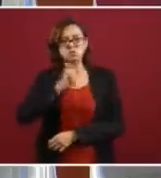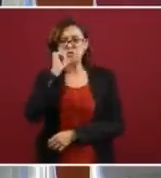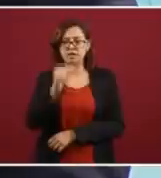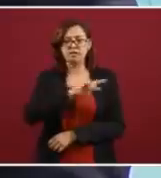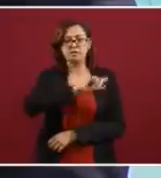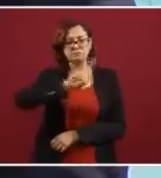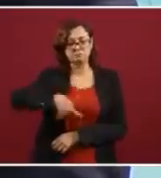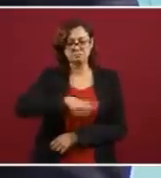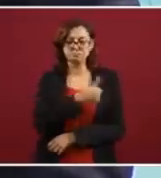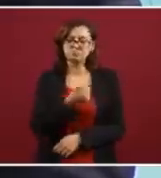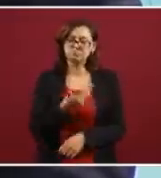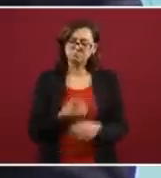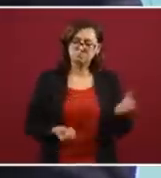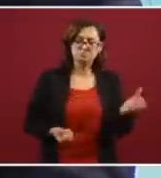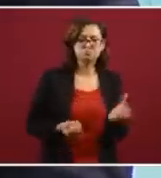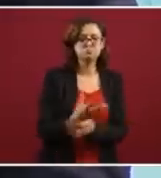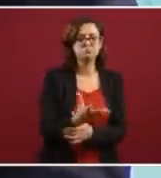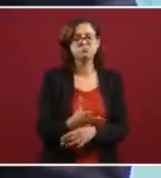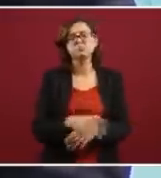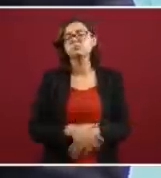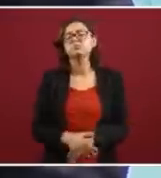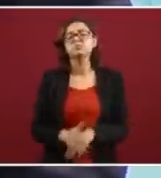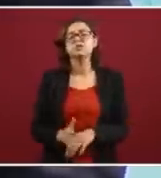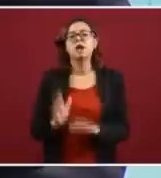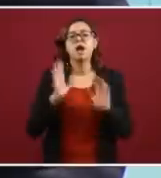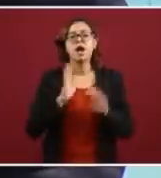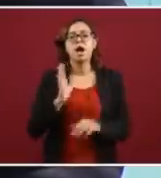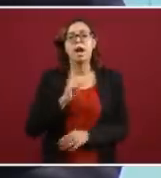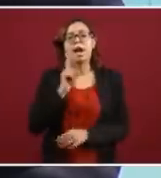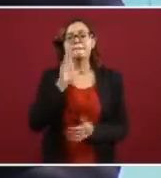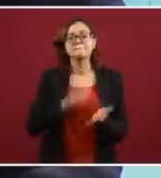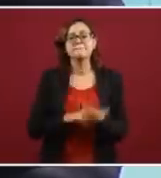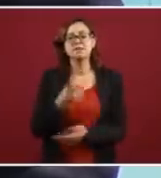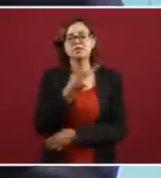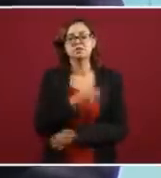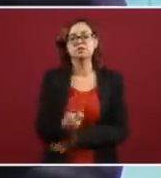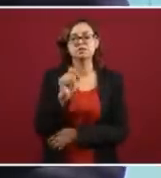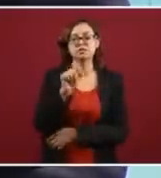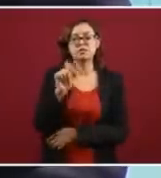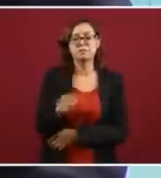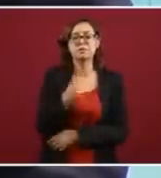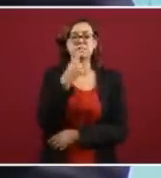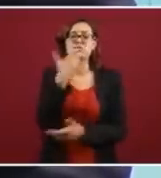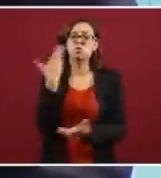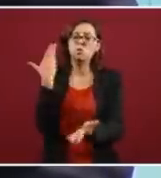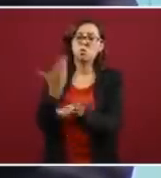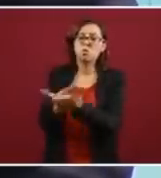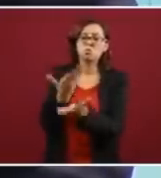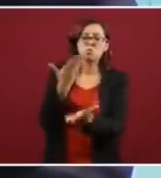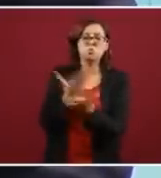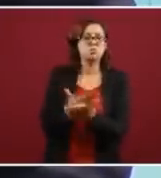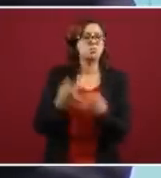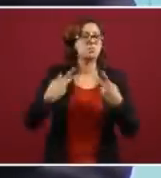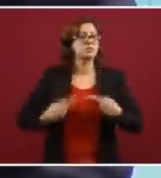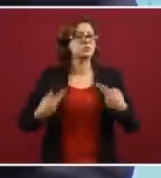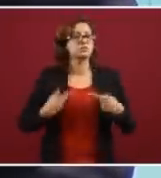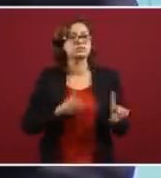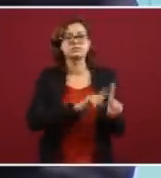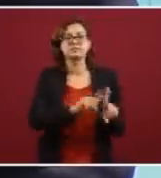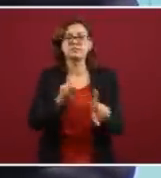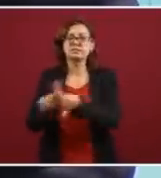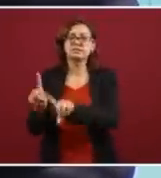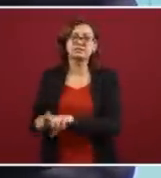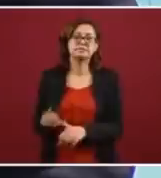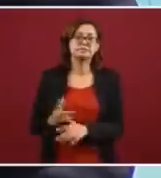que en la Secretaría de Gobernación hemos recibido 1.221 solicitudes de distintas personas privadas